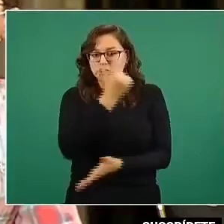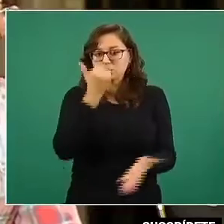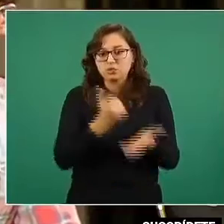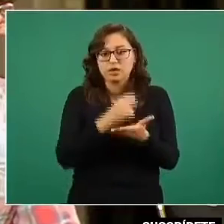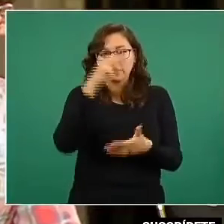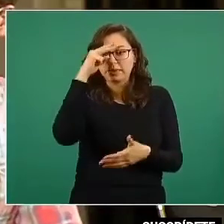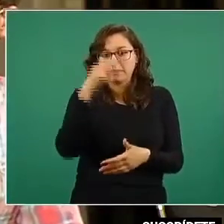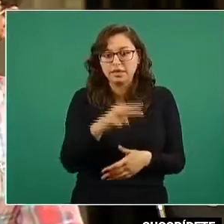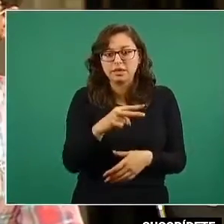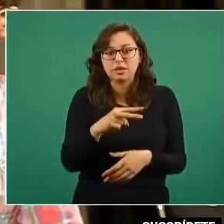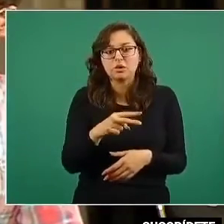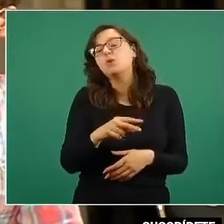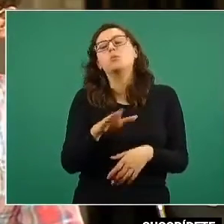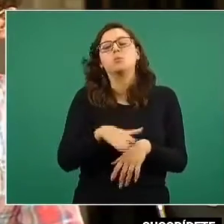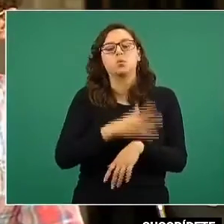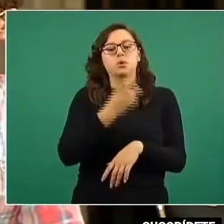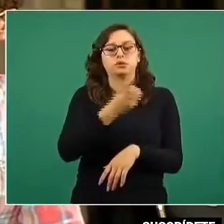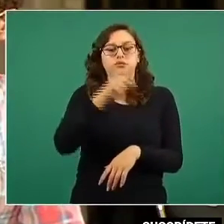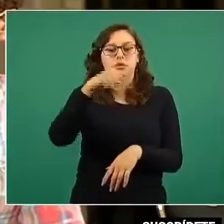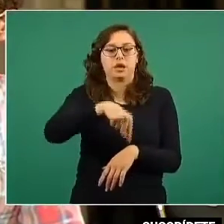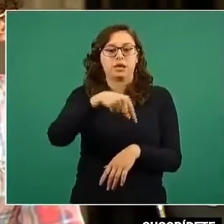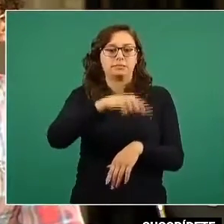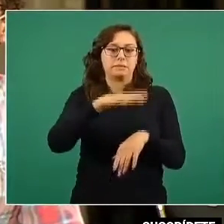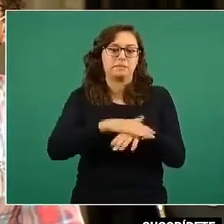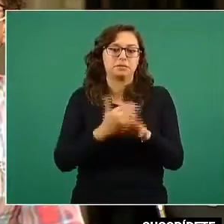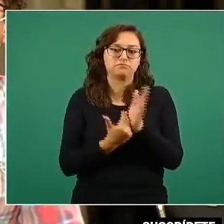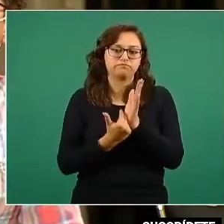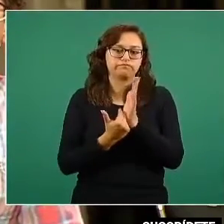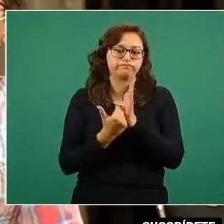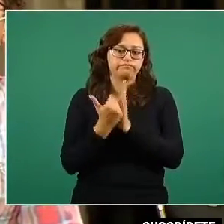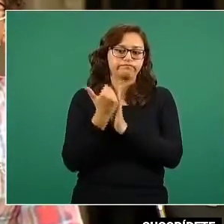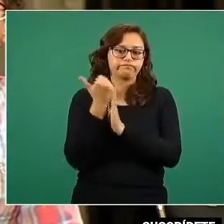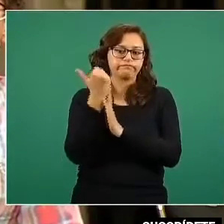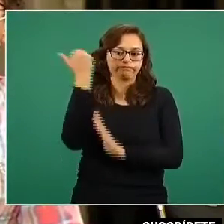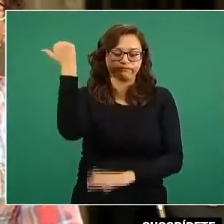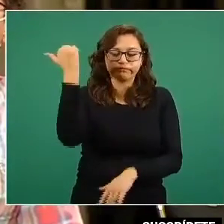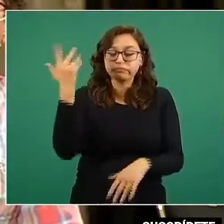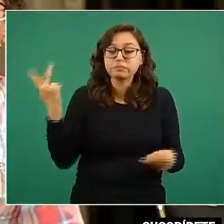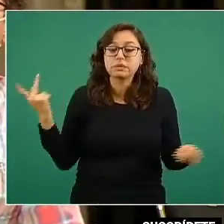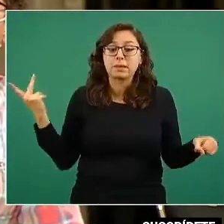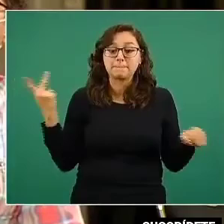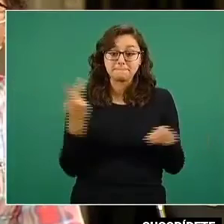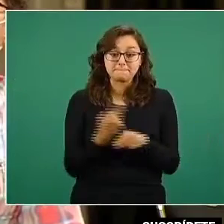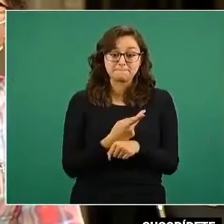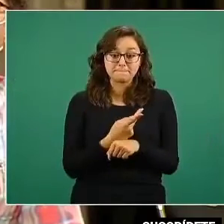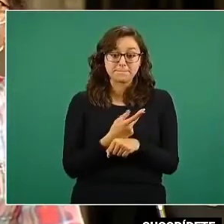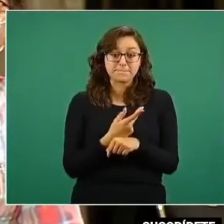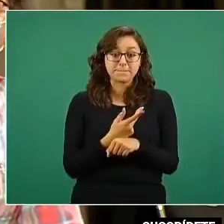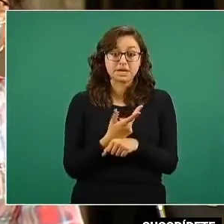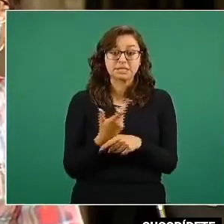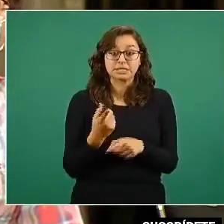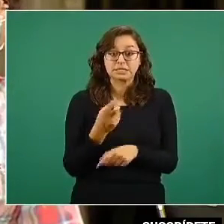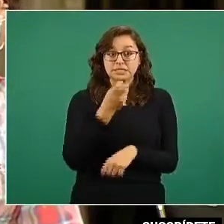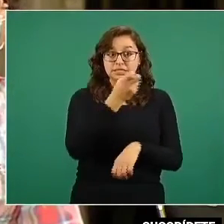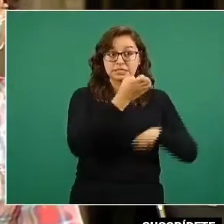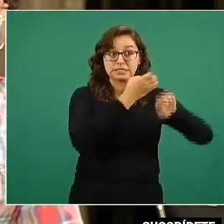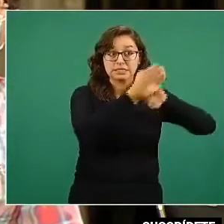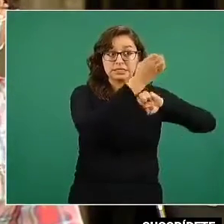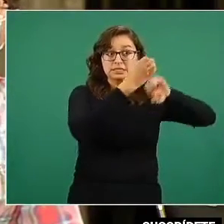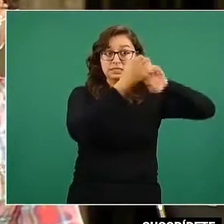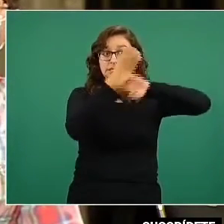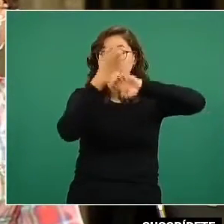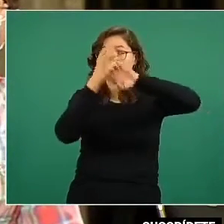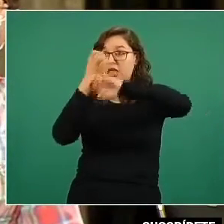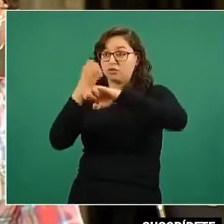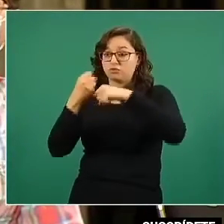Y bueno, aquí la pregunta que sería es, ¿qué se tiene que hacer precisamente para que esos estados puedan incrementar precisamente esta ola de